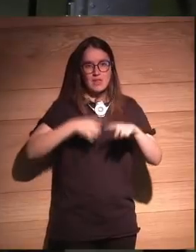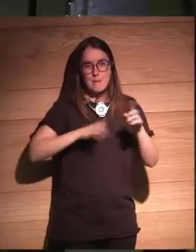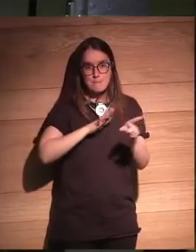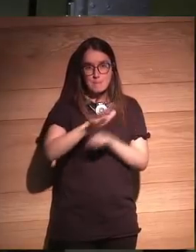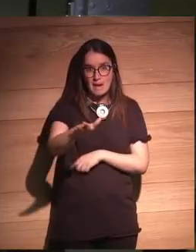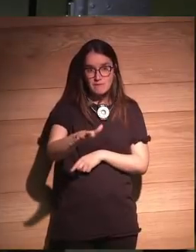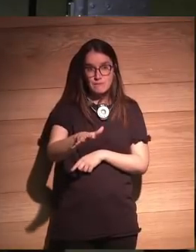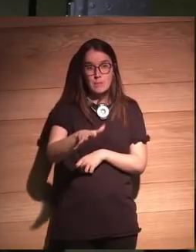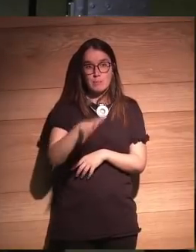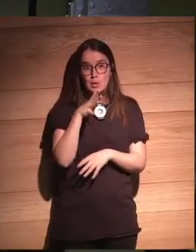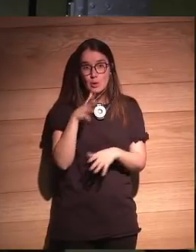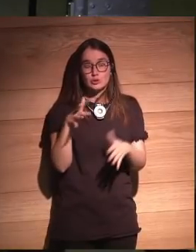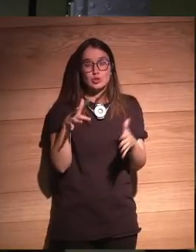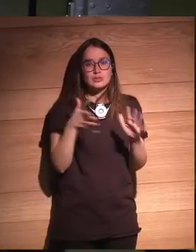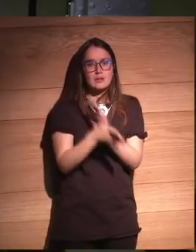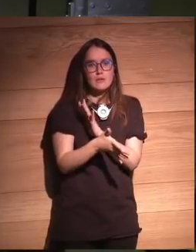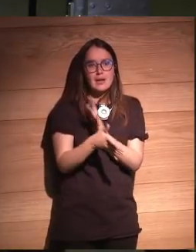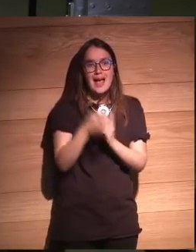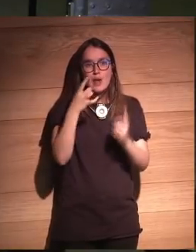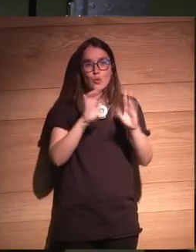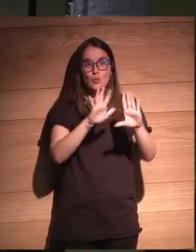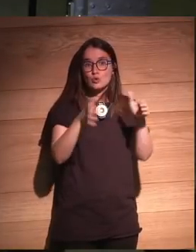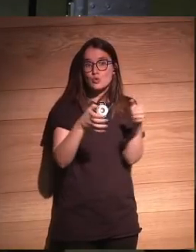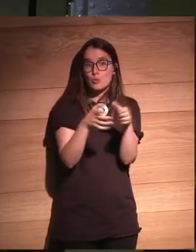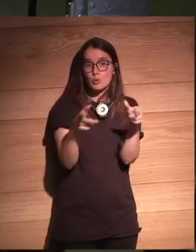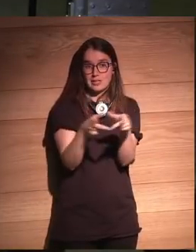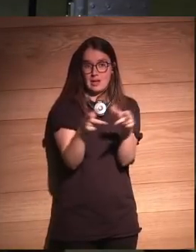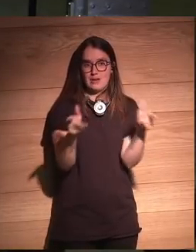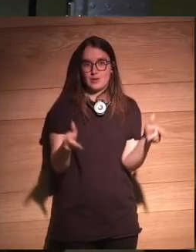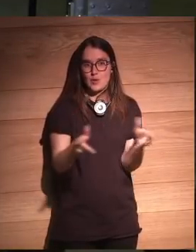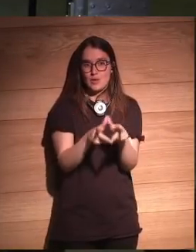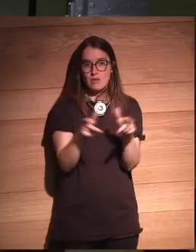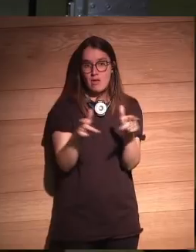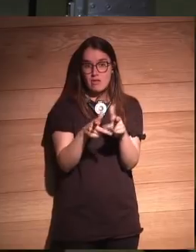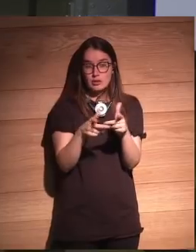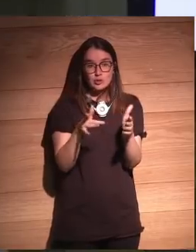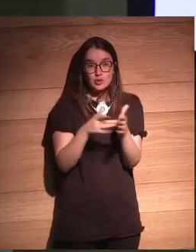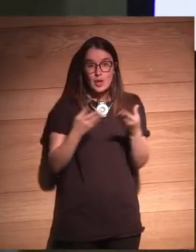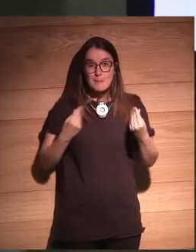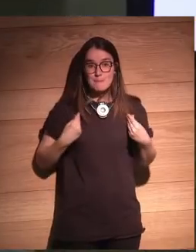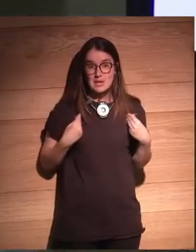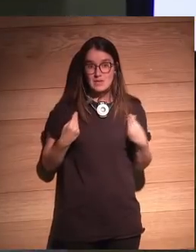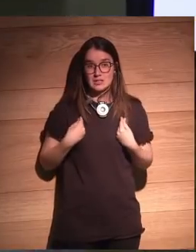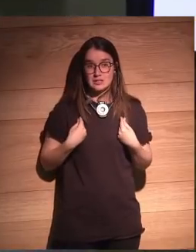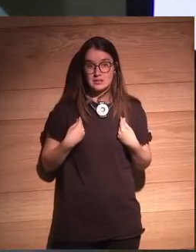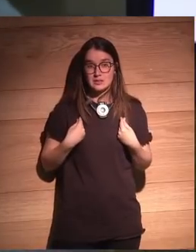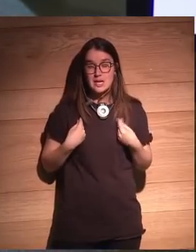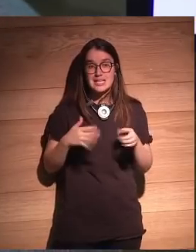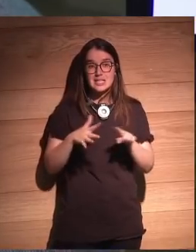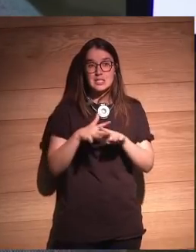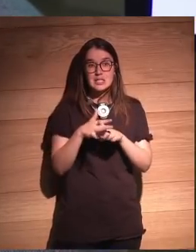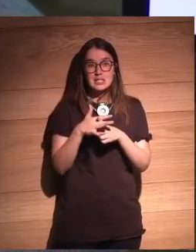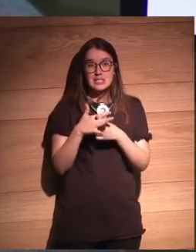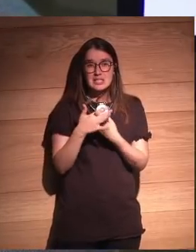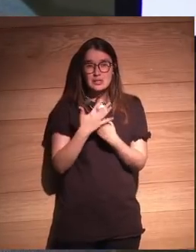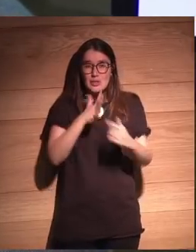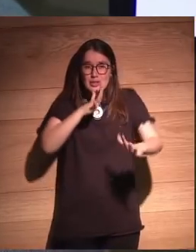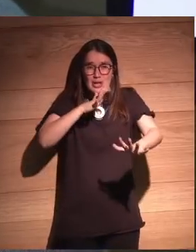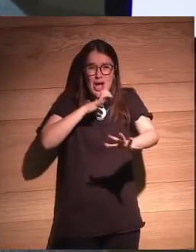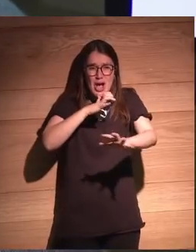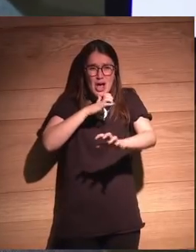Pero esto oscurece el hecho de que hay algunos grupos de la sociedad que han estado viviendo en condiciones